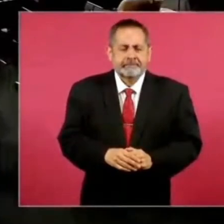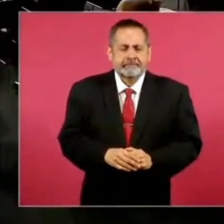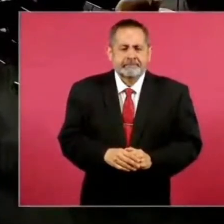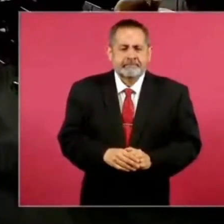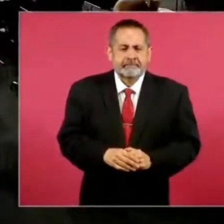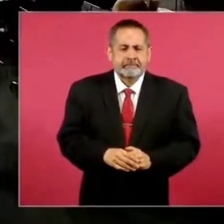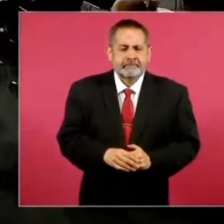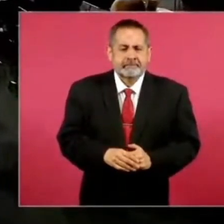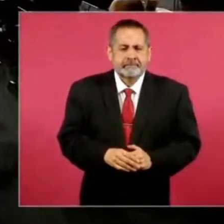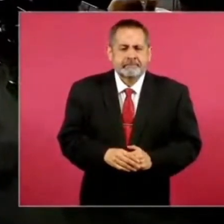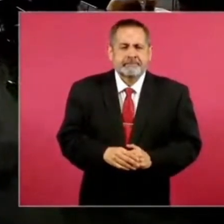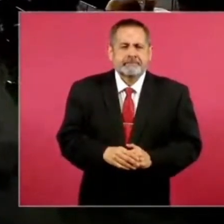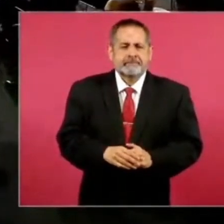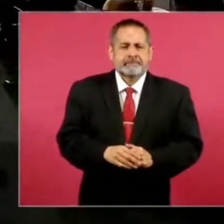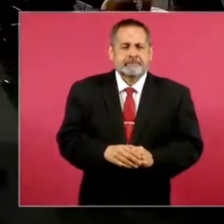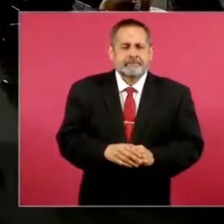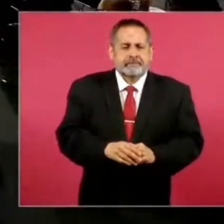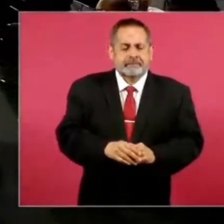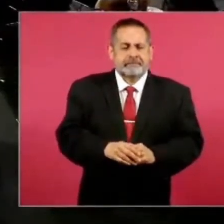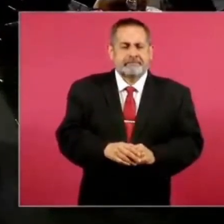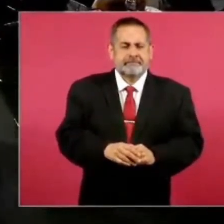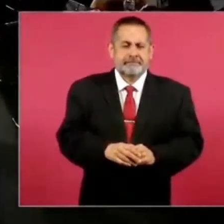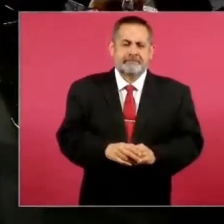No pasa